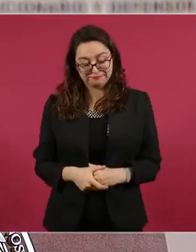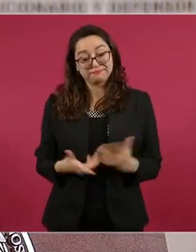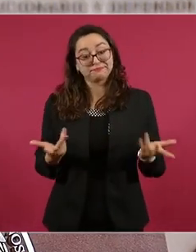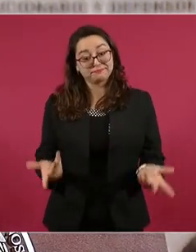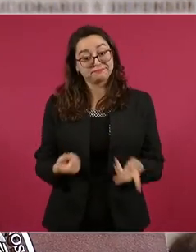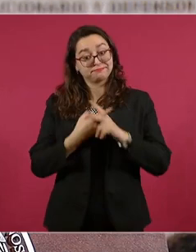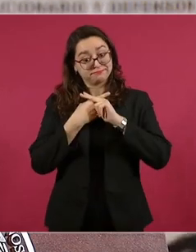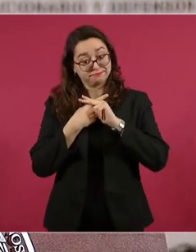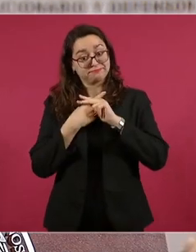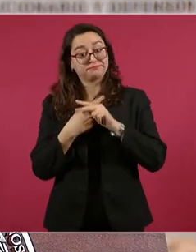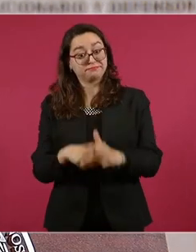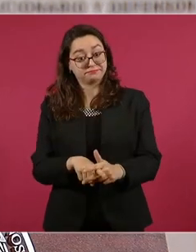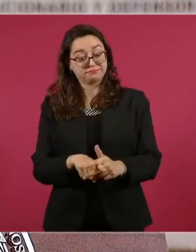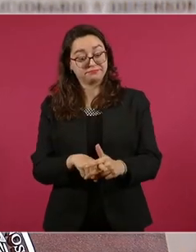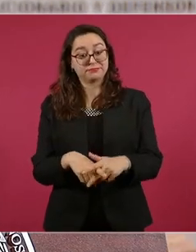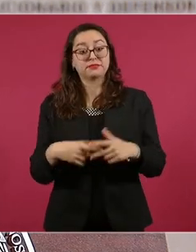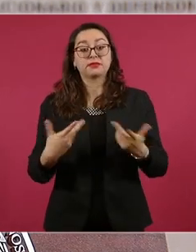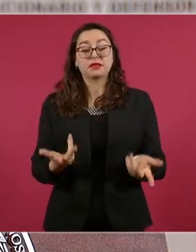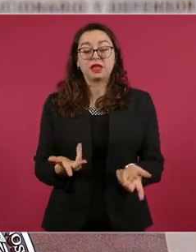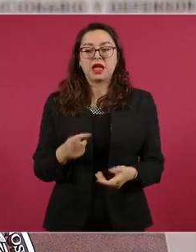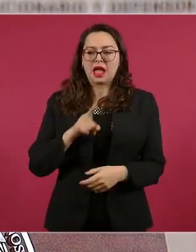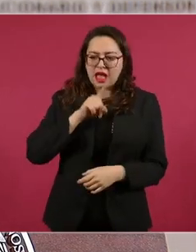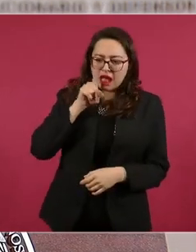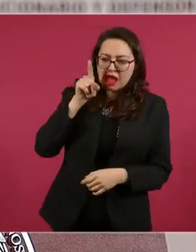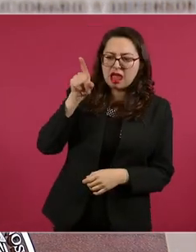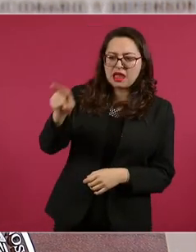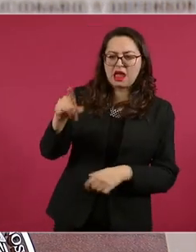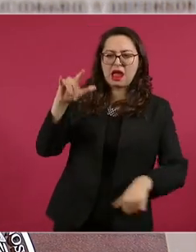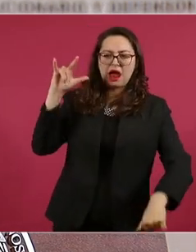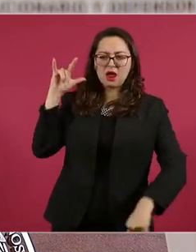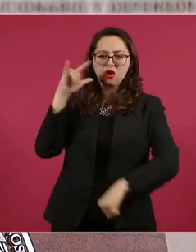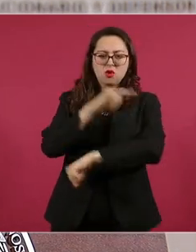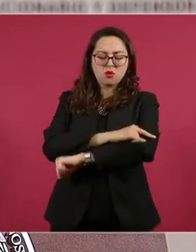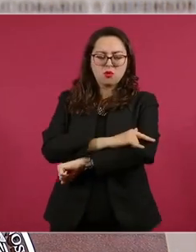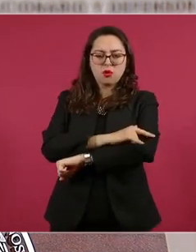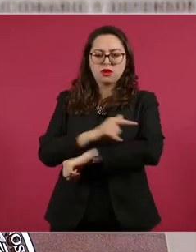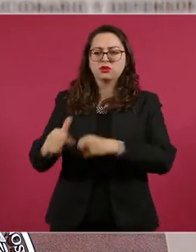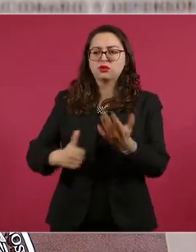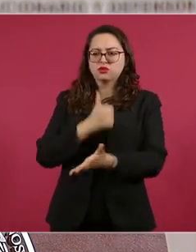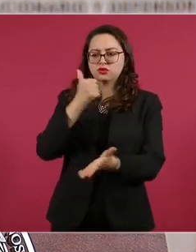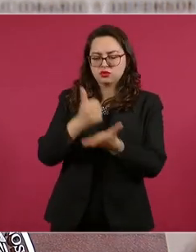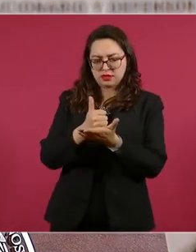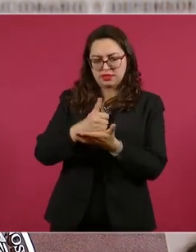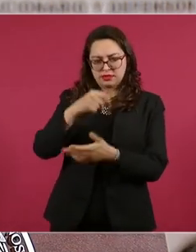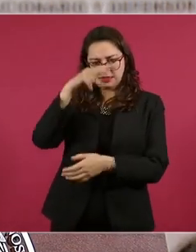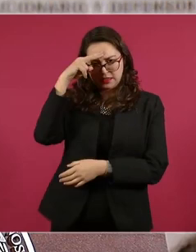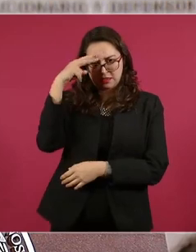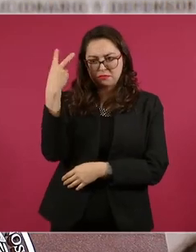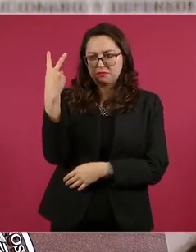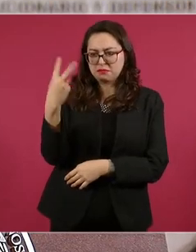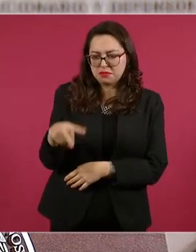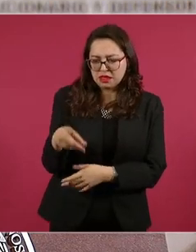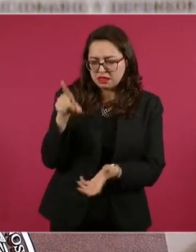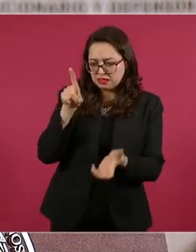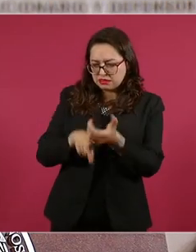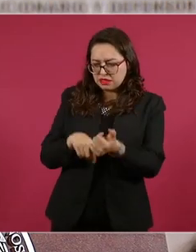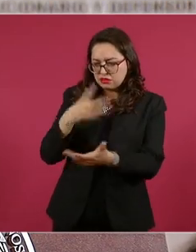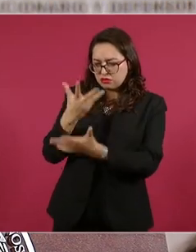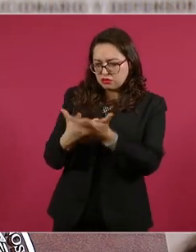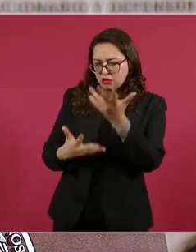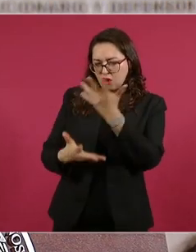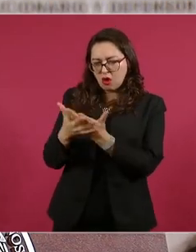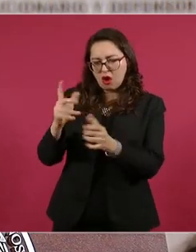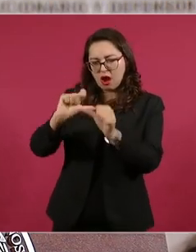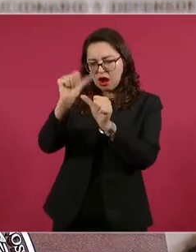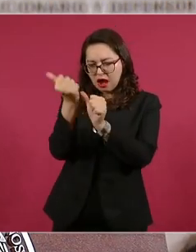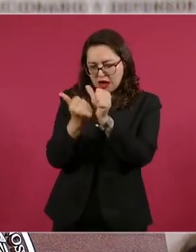Marina intentaran extorsionar en el Aeropuerto Internacional de la Ciudad de México por obras de arte para la exposición